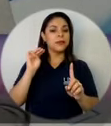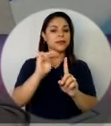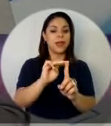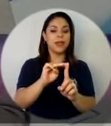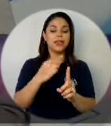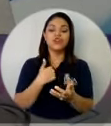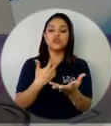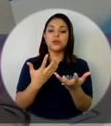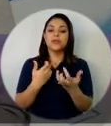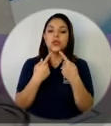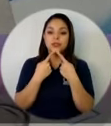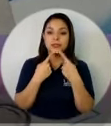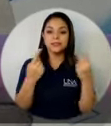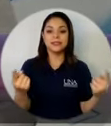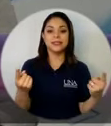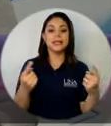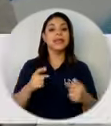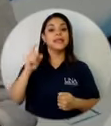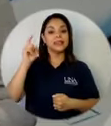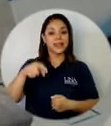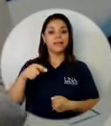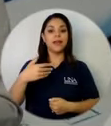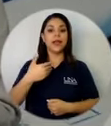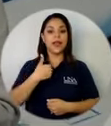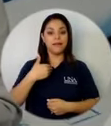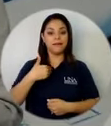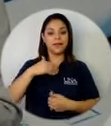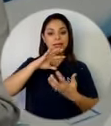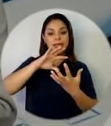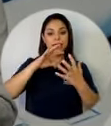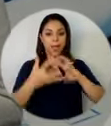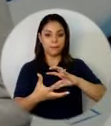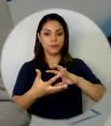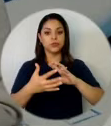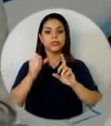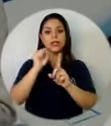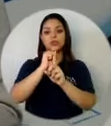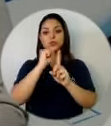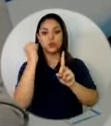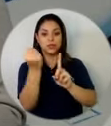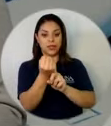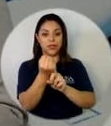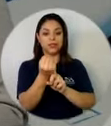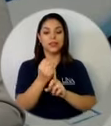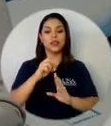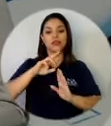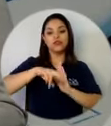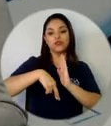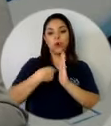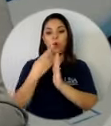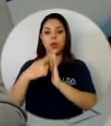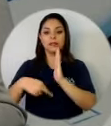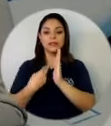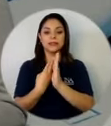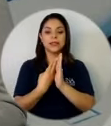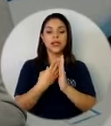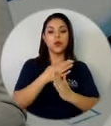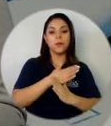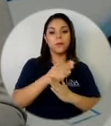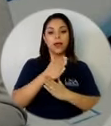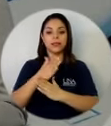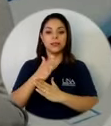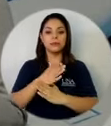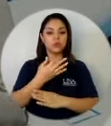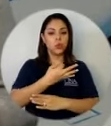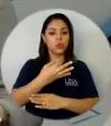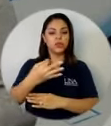aquí que me gustaría dejar, es que también tiene que haber cambios desde la sociedad, desde los roles que compartimos en el día